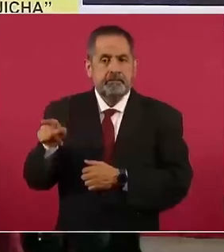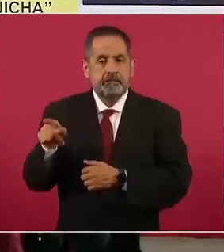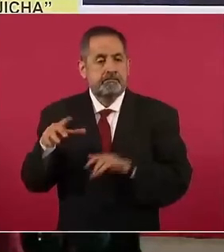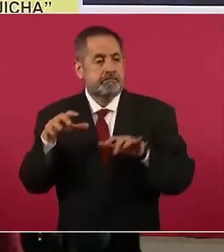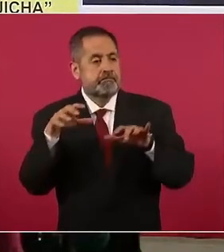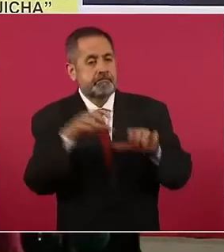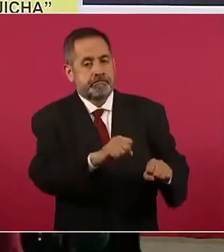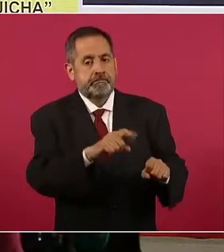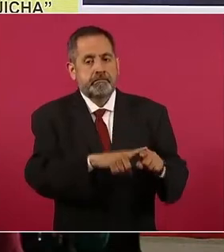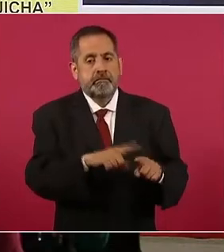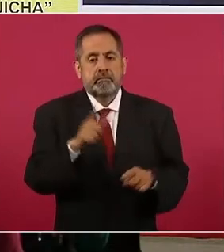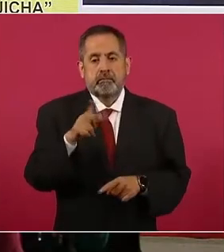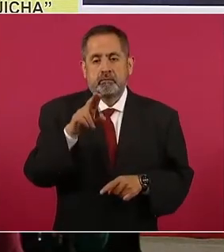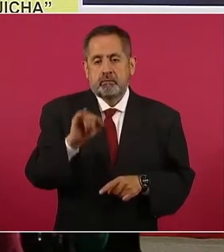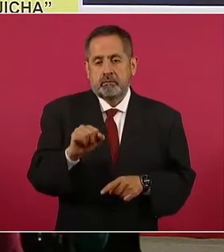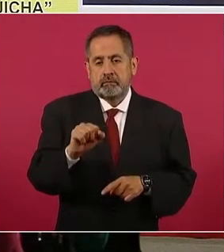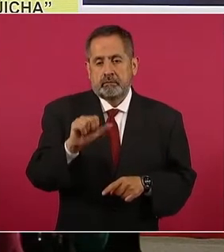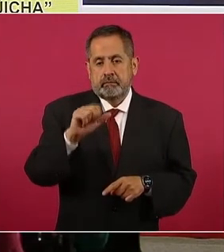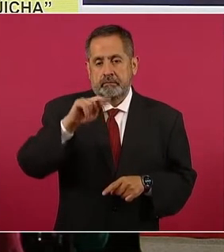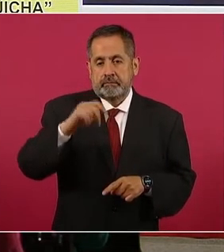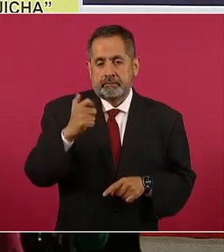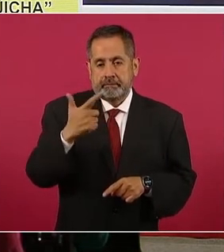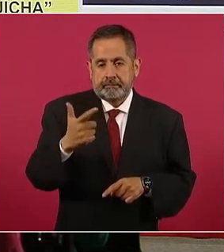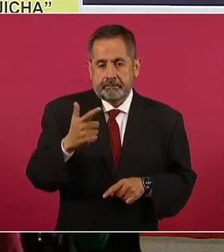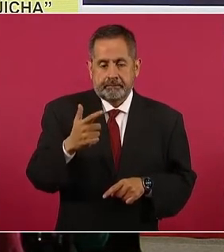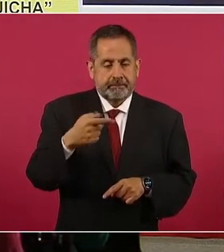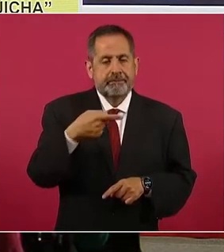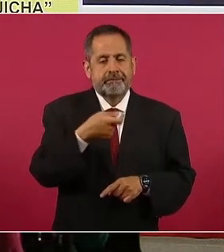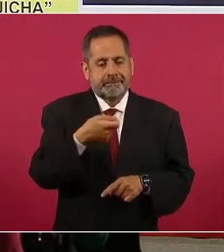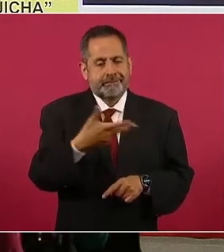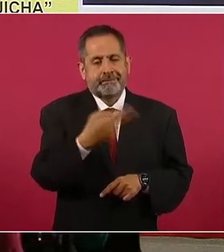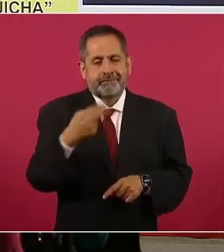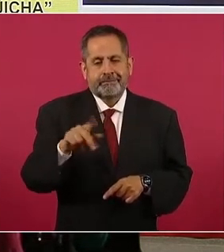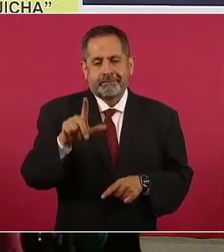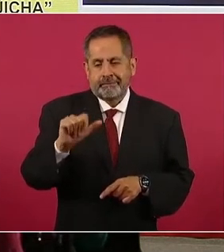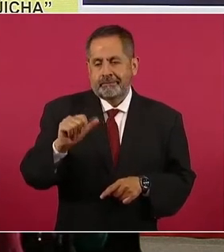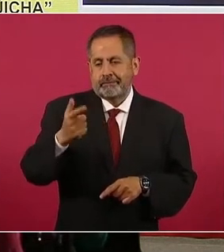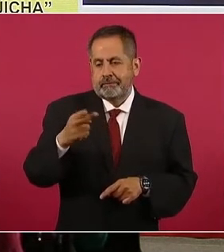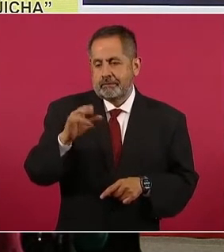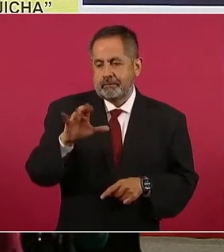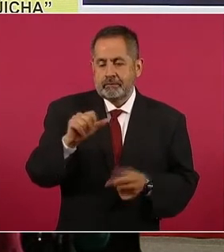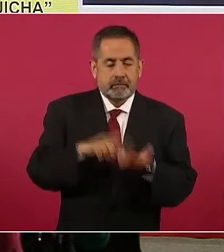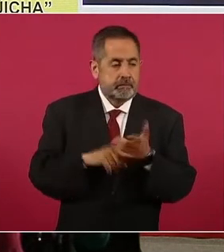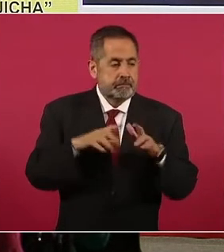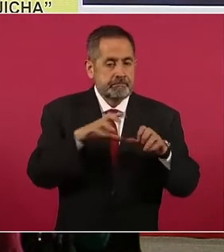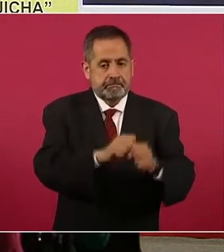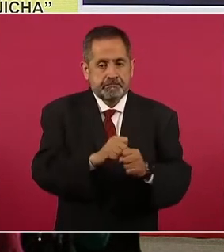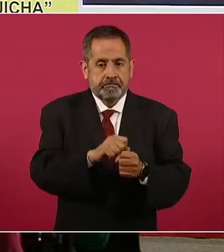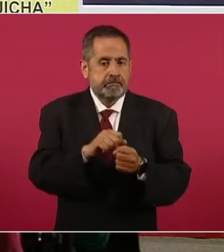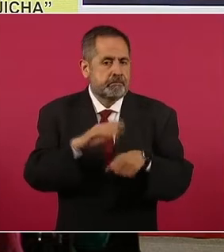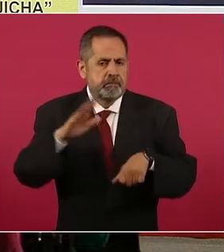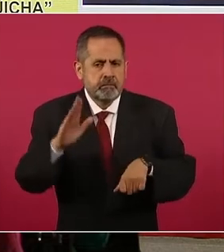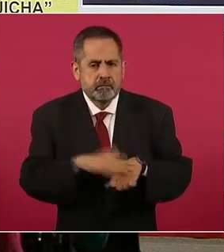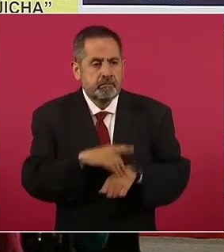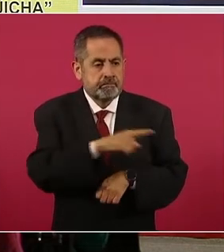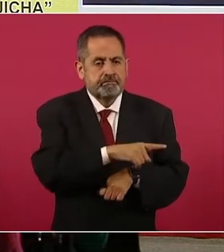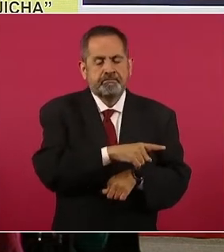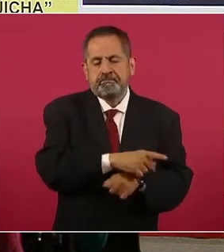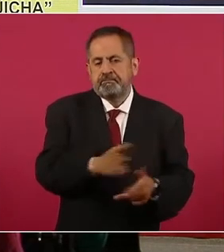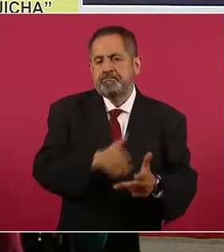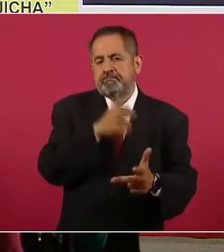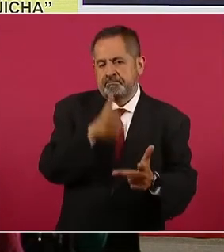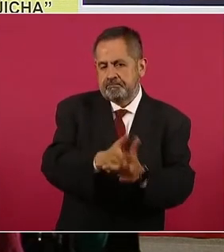Luis Ángel N., alias La Huicha, tras cumplimentar orden de aprehensión por el delito de homicidio